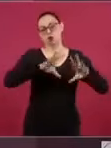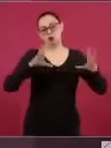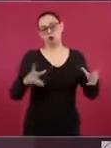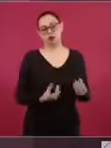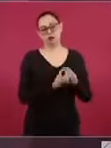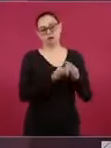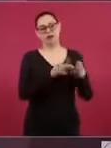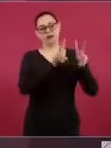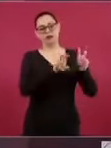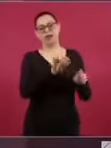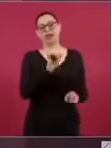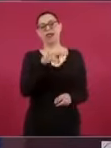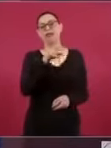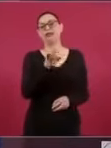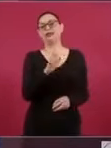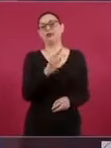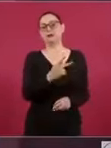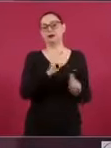robado,